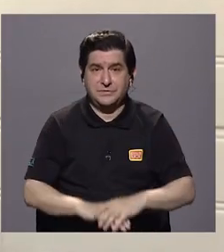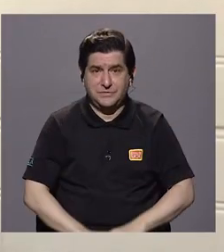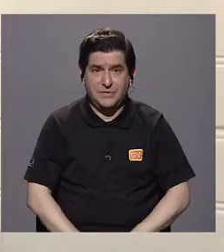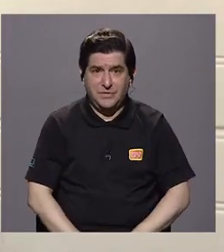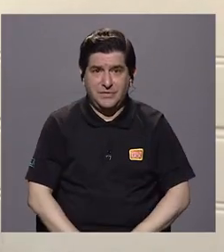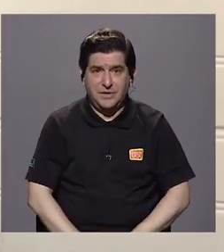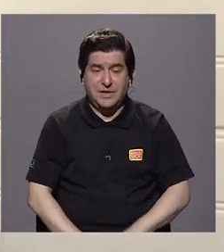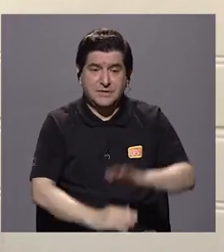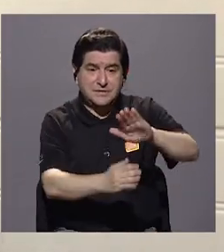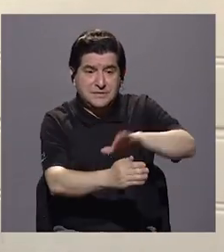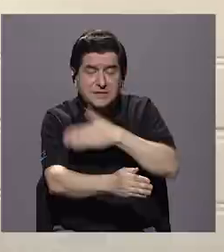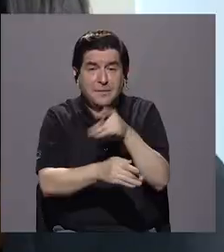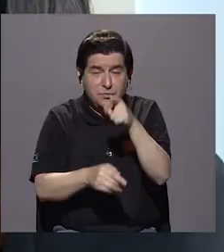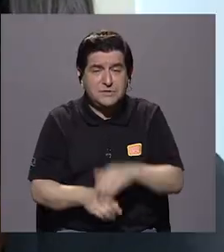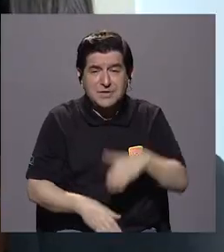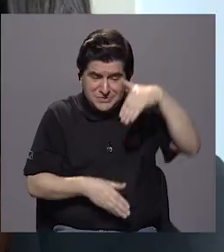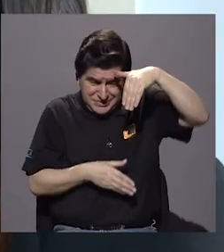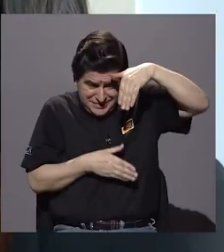la música usted la atraviesa.